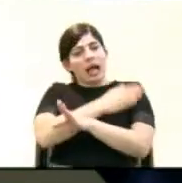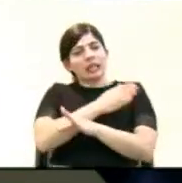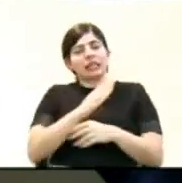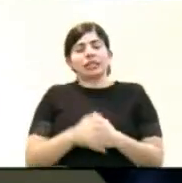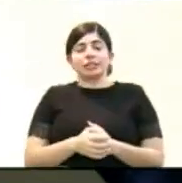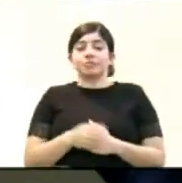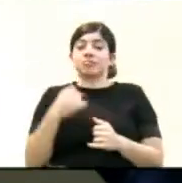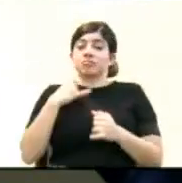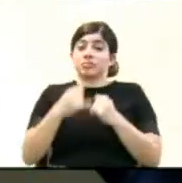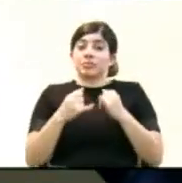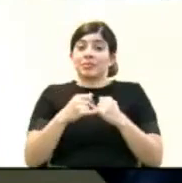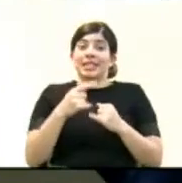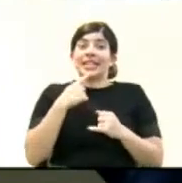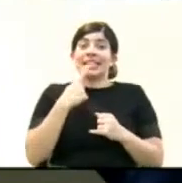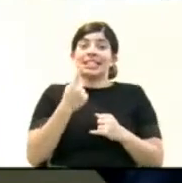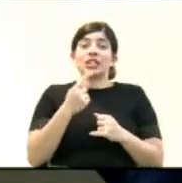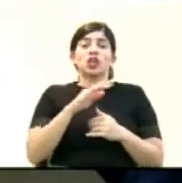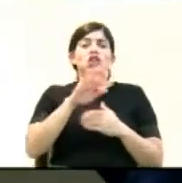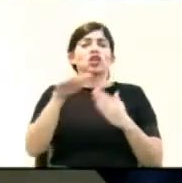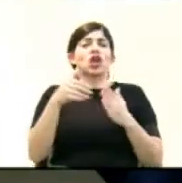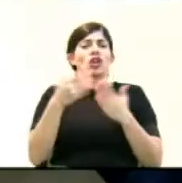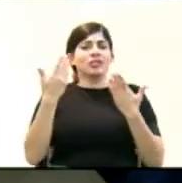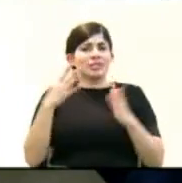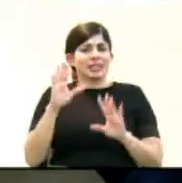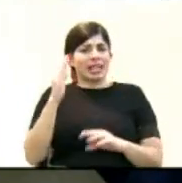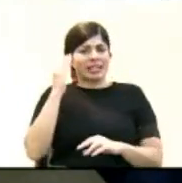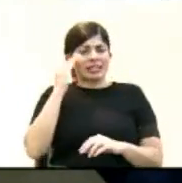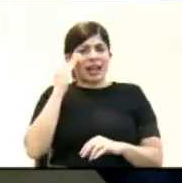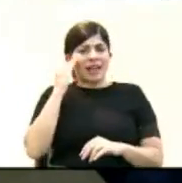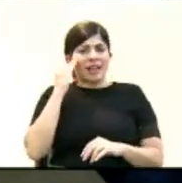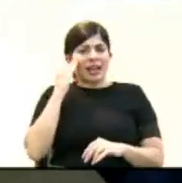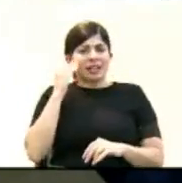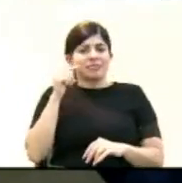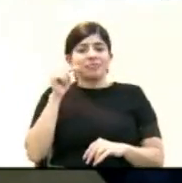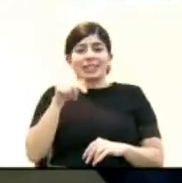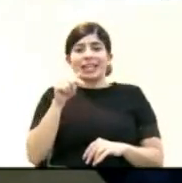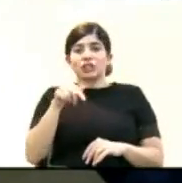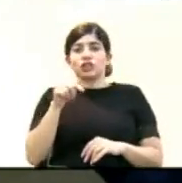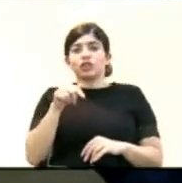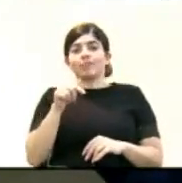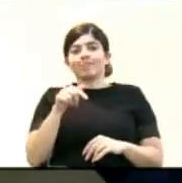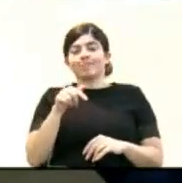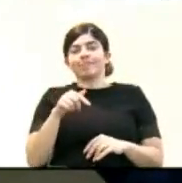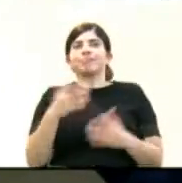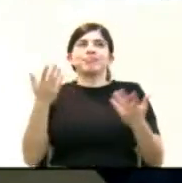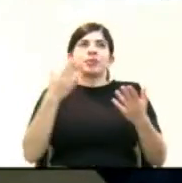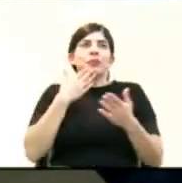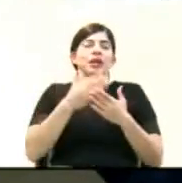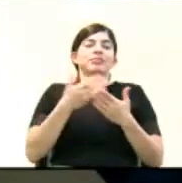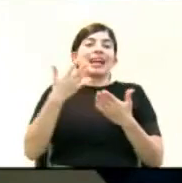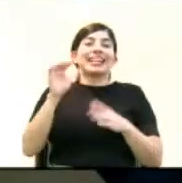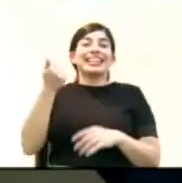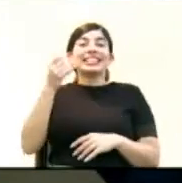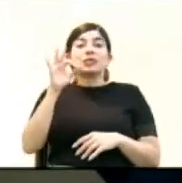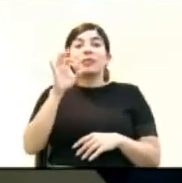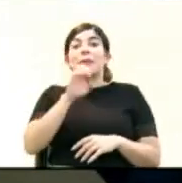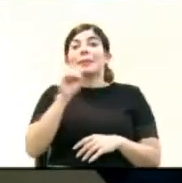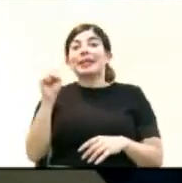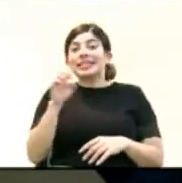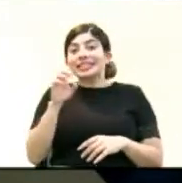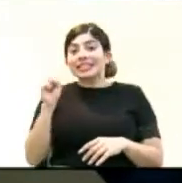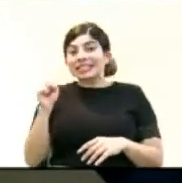que todos sabemos que estos son, bueno, ya 19